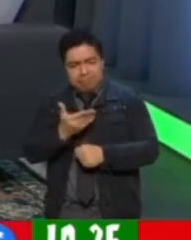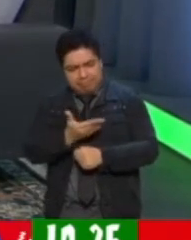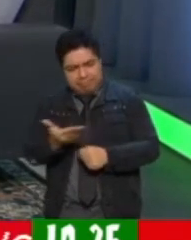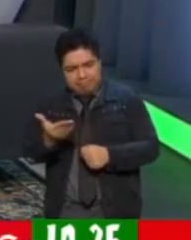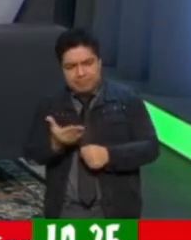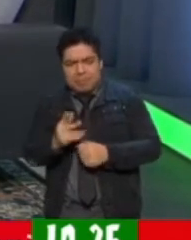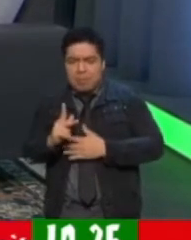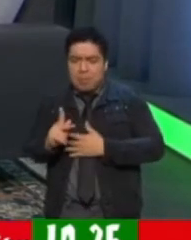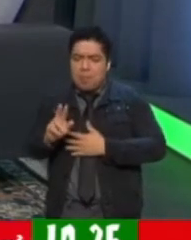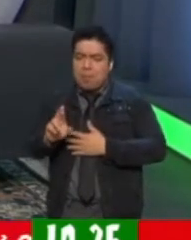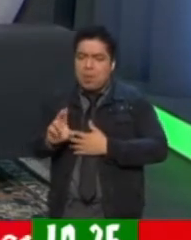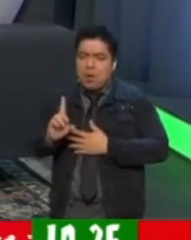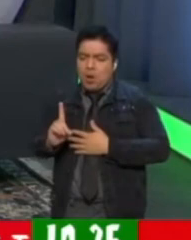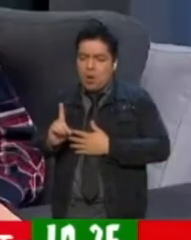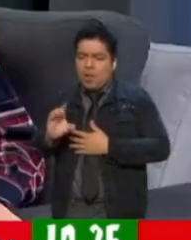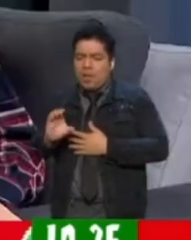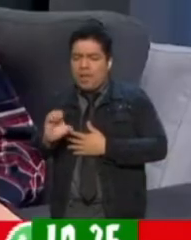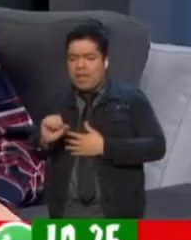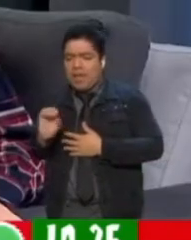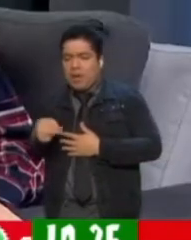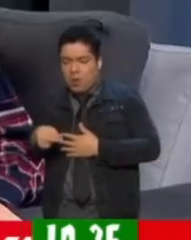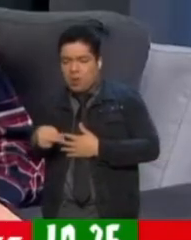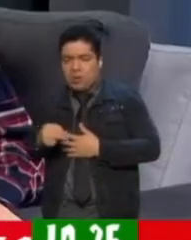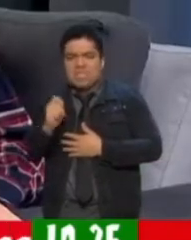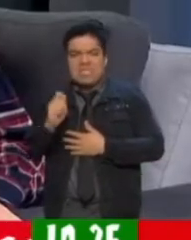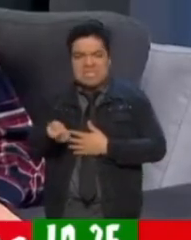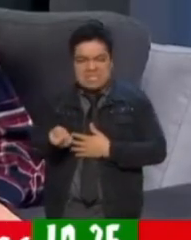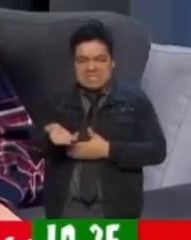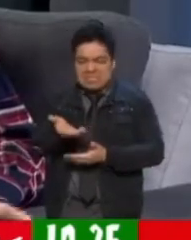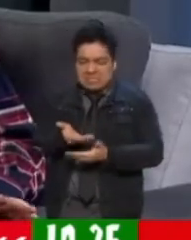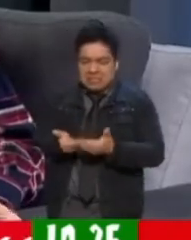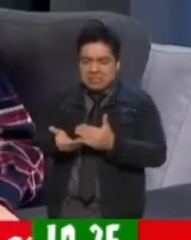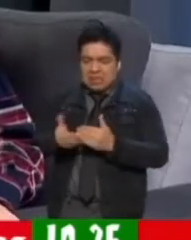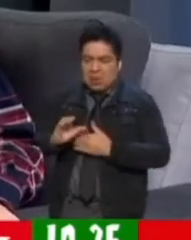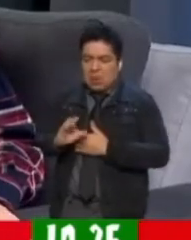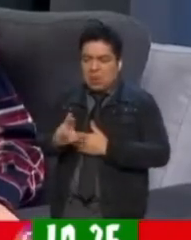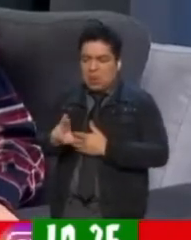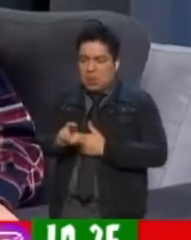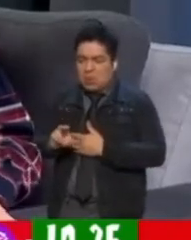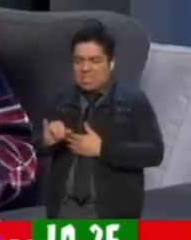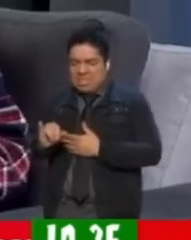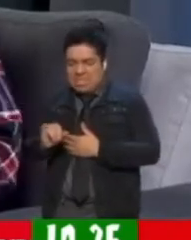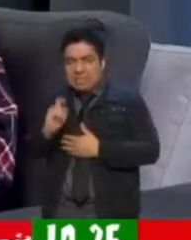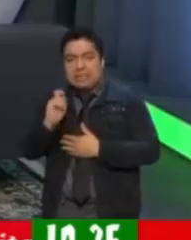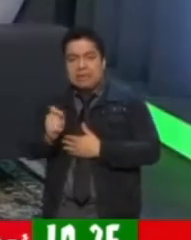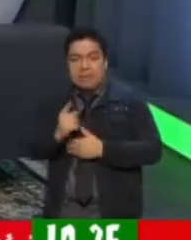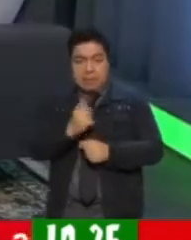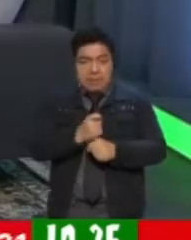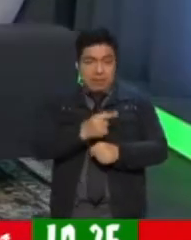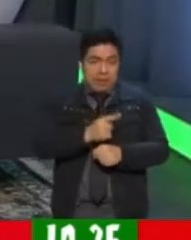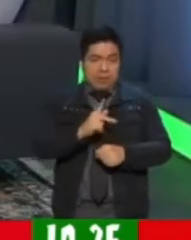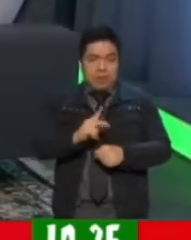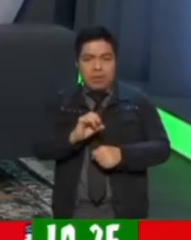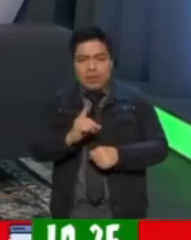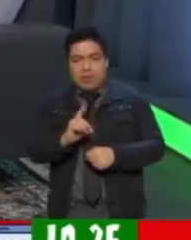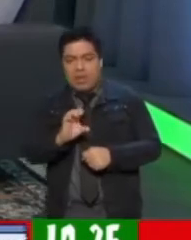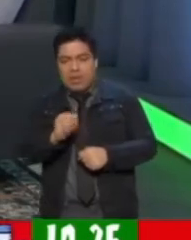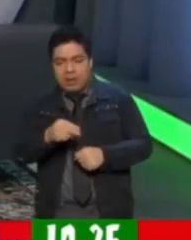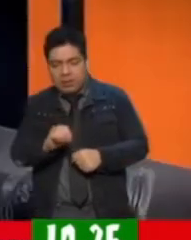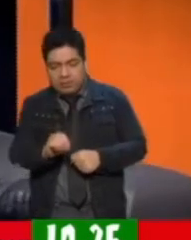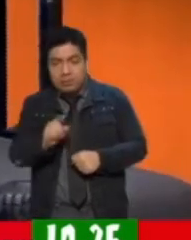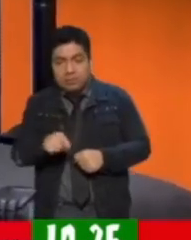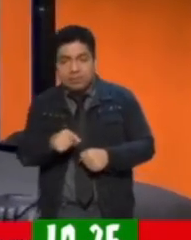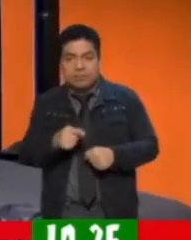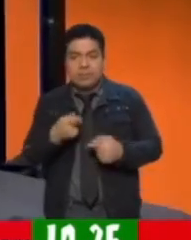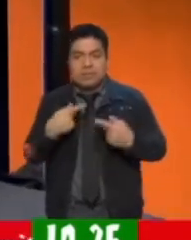la Prodecon y qué son los servicios de acuerdos conclusivos? No, eso ya está muy complejo. Primero, ¿qué es la Prodecon? La Prodecon es la Procuraduría de